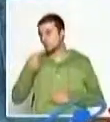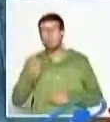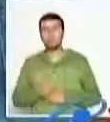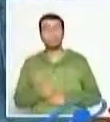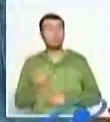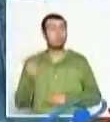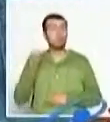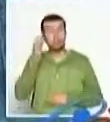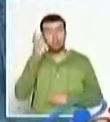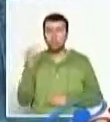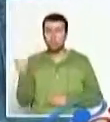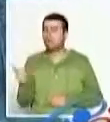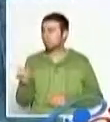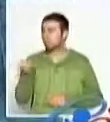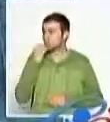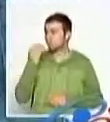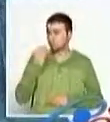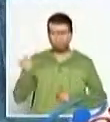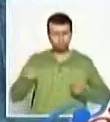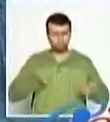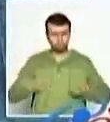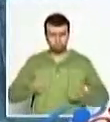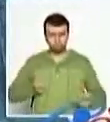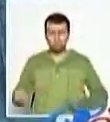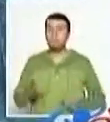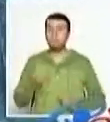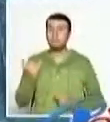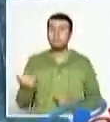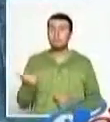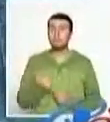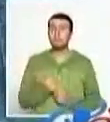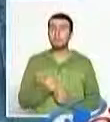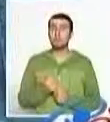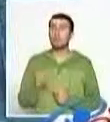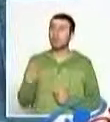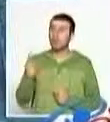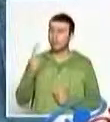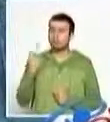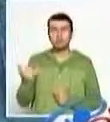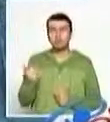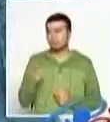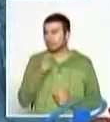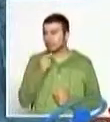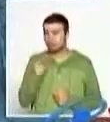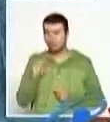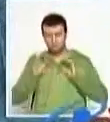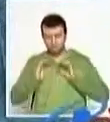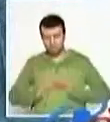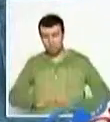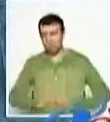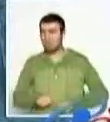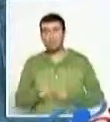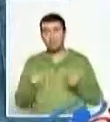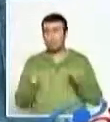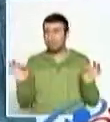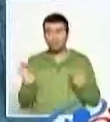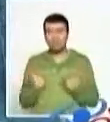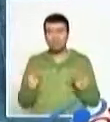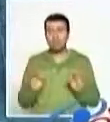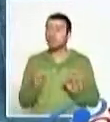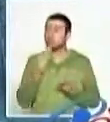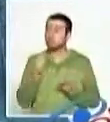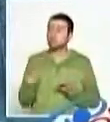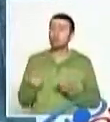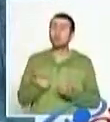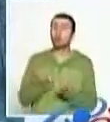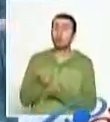una alimentación alcalinizante, una dieta que no me produzca acidosis en mi organismo, como son las